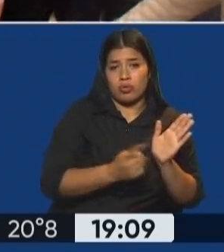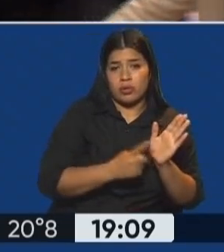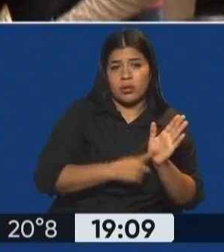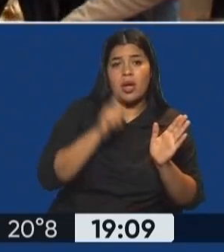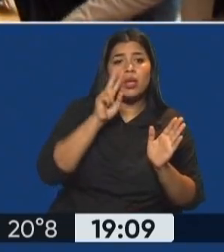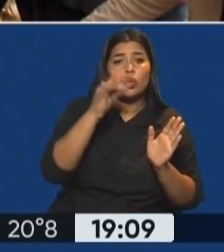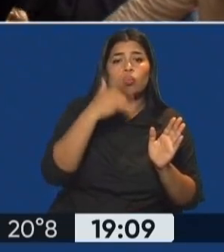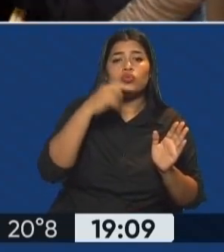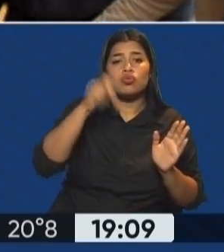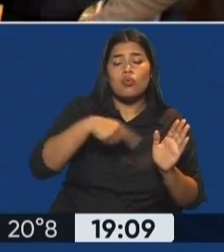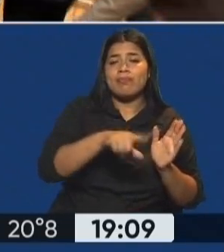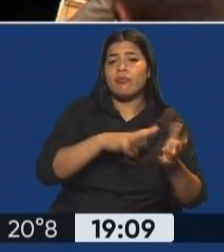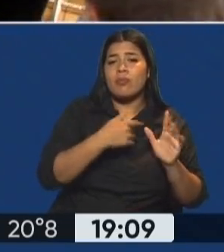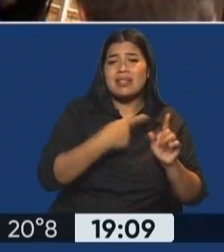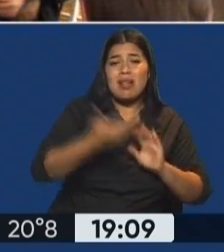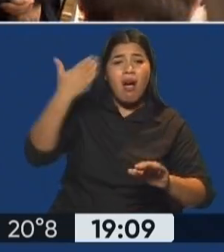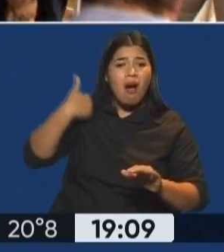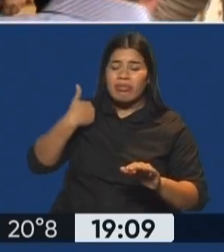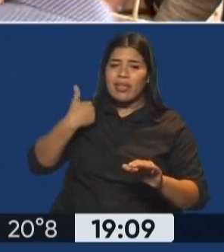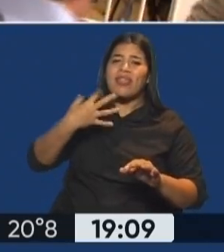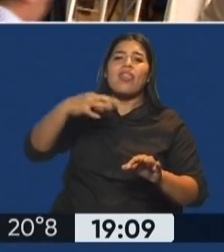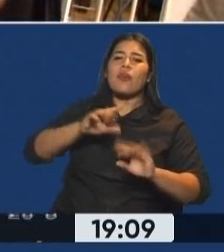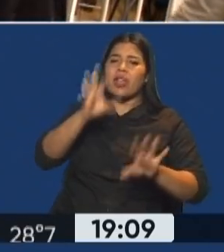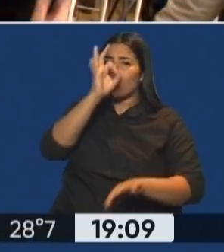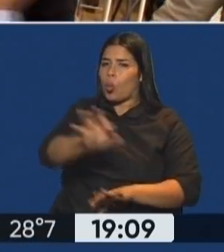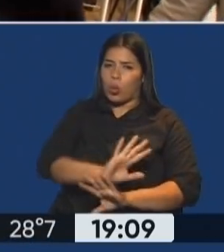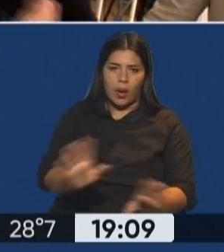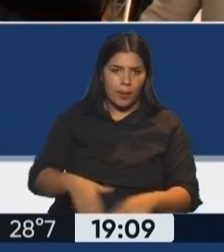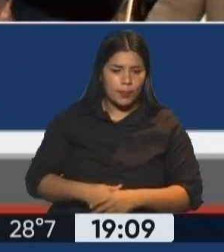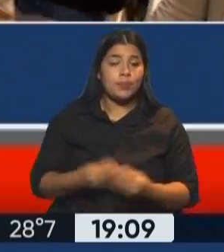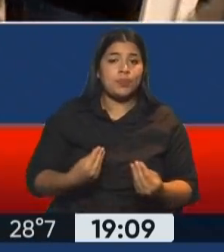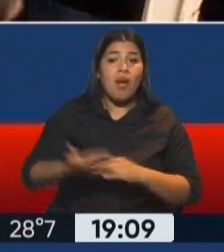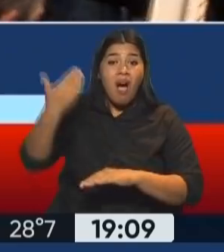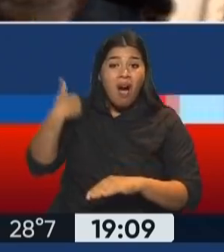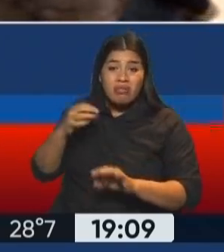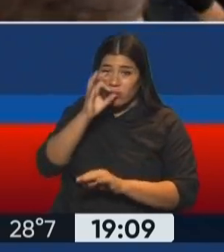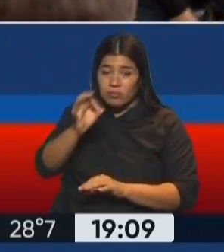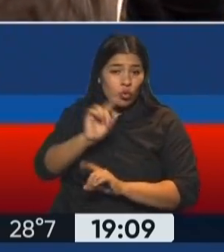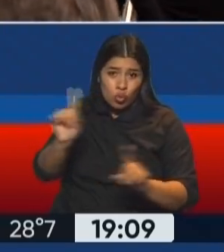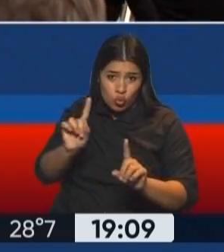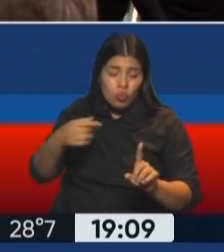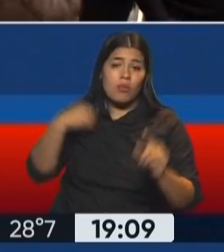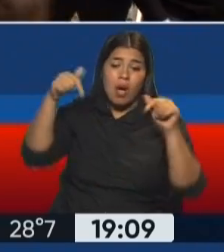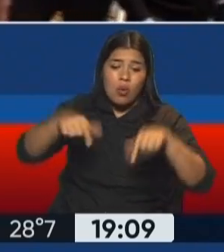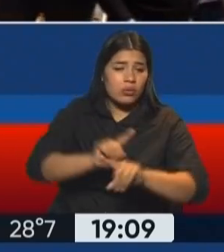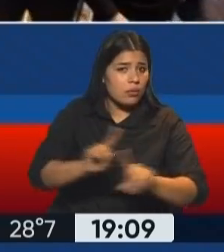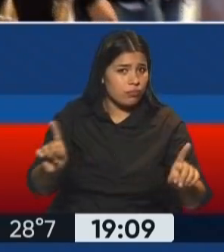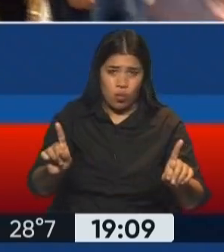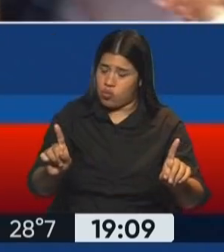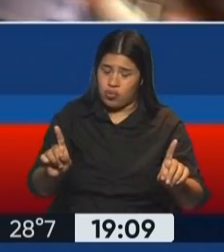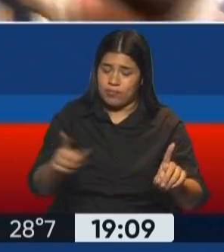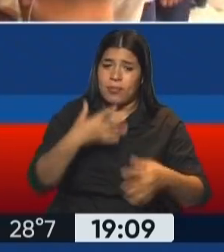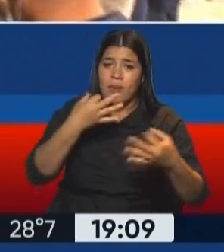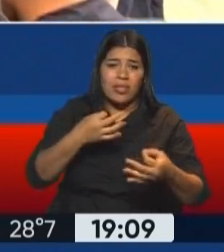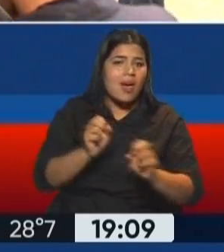que nunca debió haber existido y que no debió haberse aplicado antes y que tampoco debe aplicarse ahora, con lo cual el pedido estuvo mal